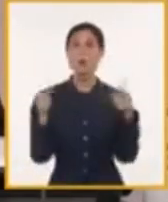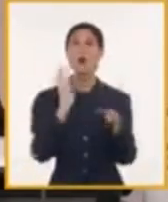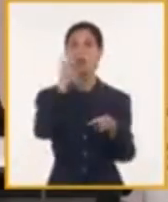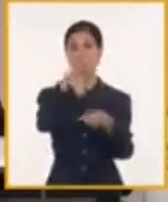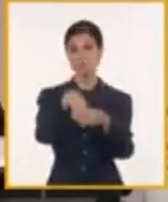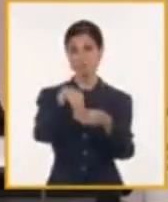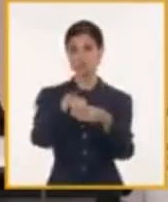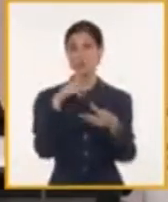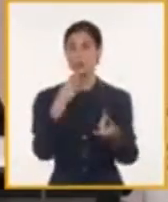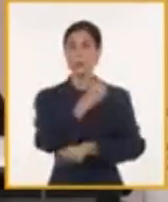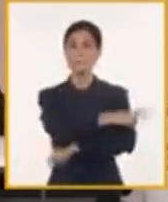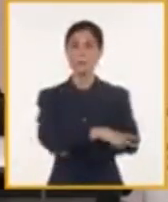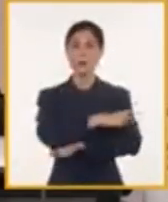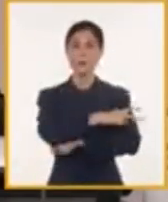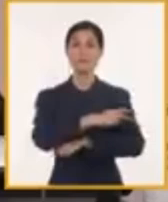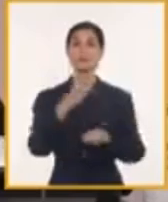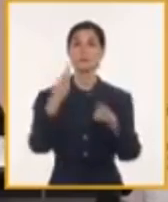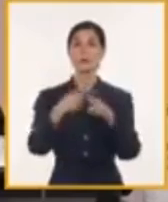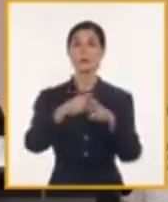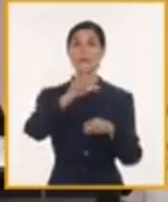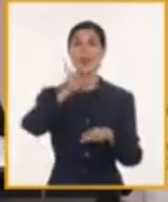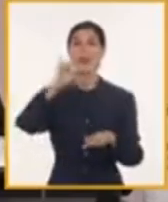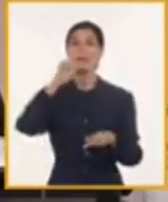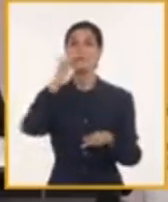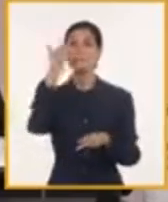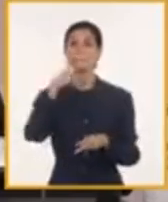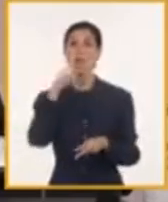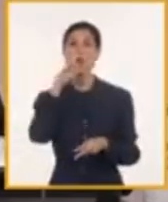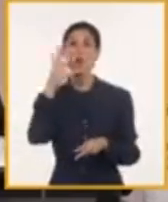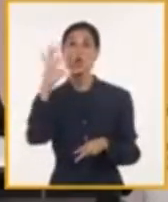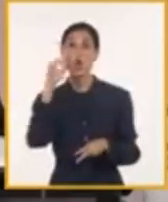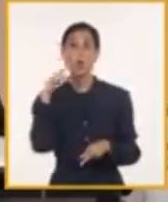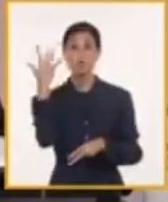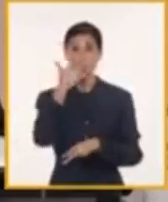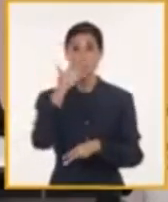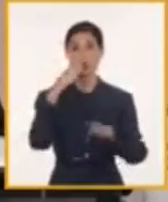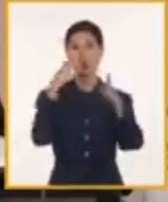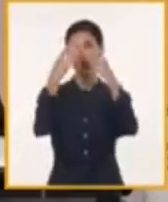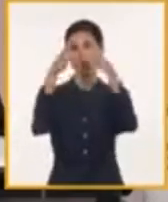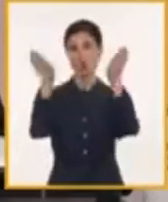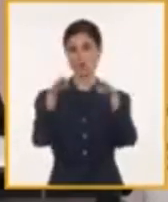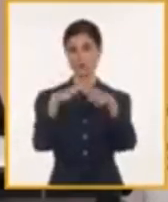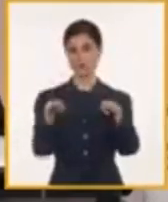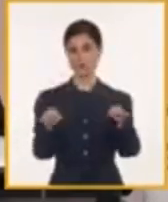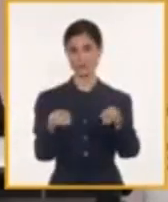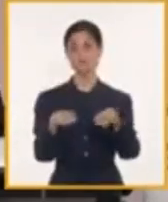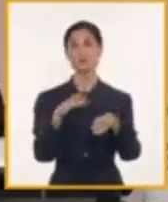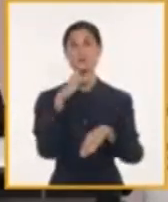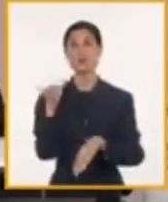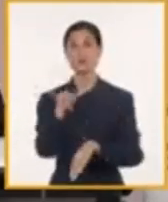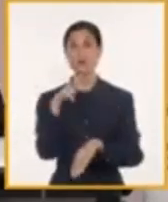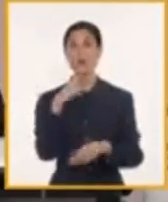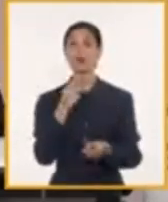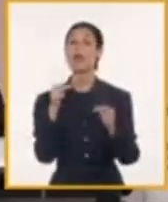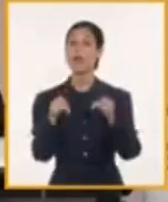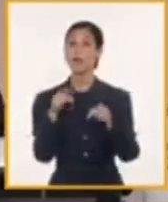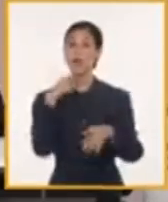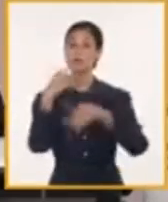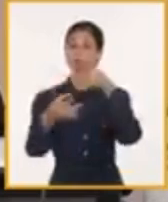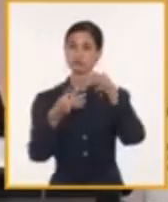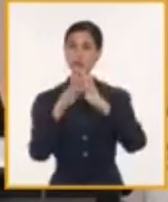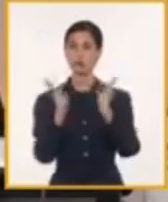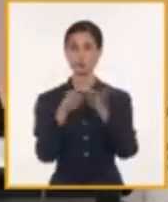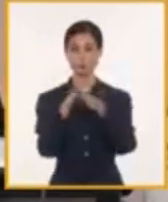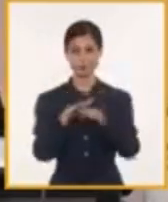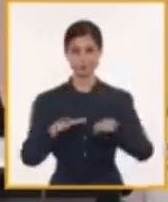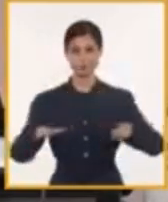libanesa. Noticia del día, noticia que tendrá seguimiento seguro en nuestros medios de comunicación, y con ella comenzamos la mesa redonda.